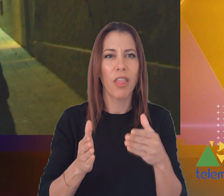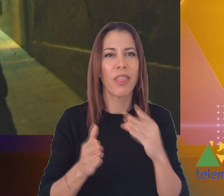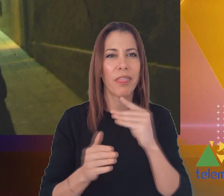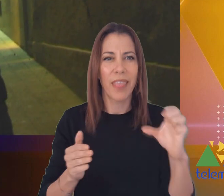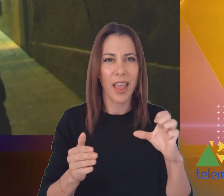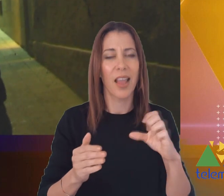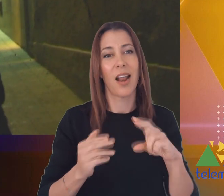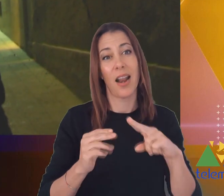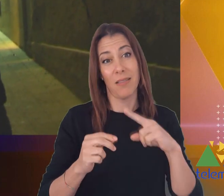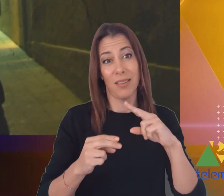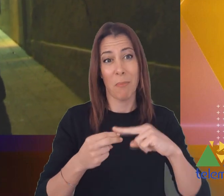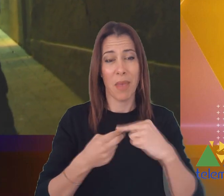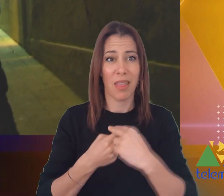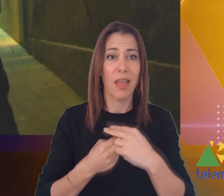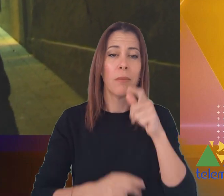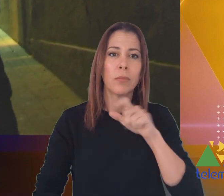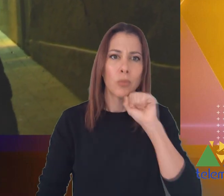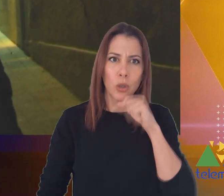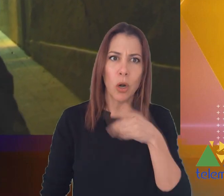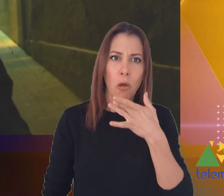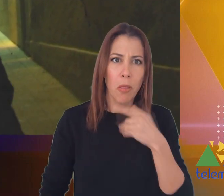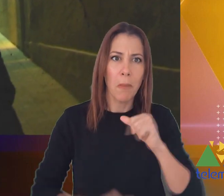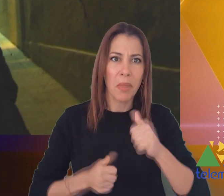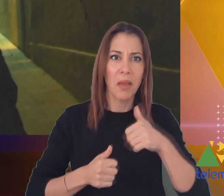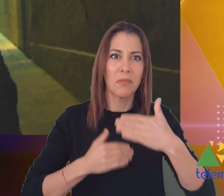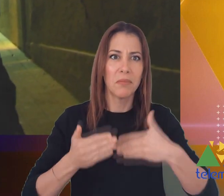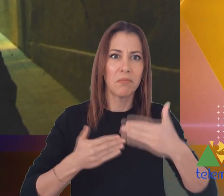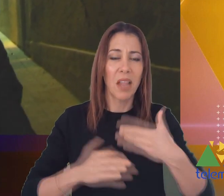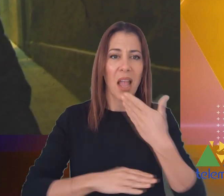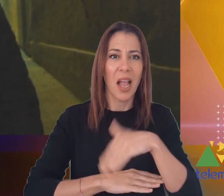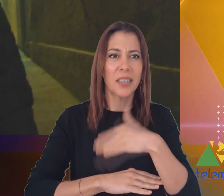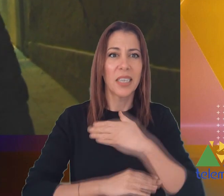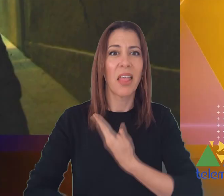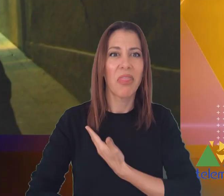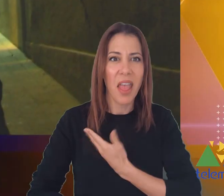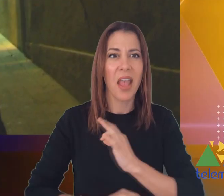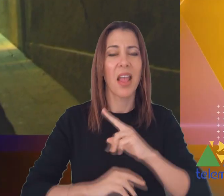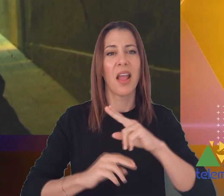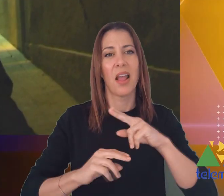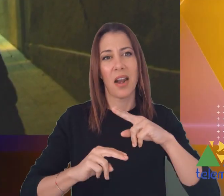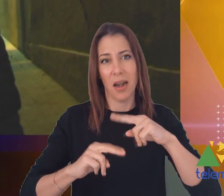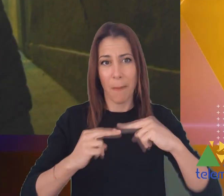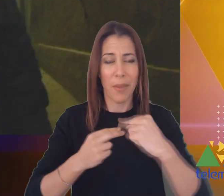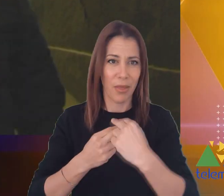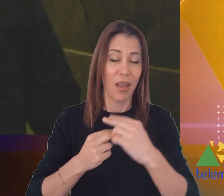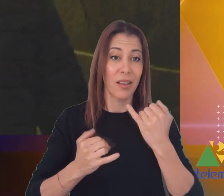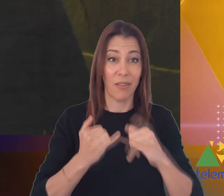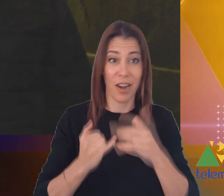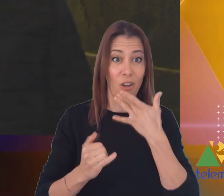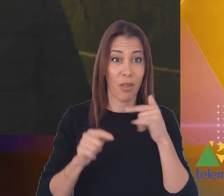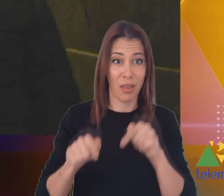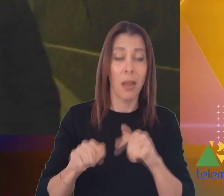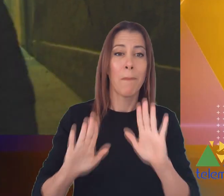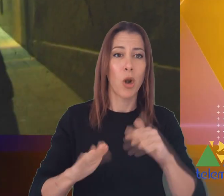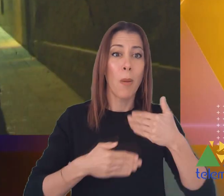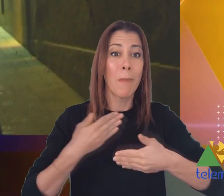Los motrileños empezaron a conocerlo como Calle de la Pieza de artillería, terminó conociéndose como Calle de la Pieza. Lo que pasa es que con